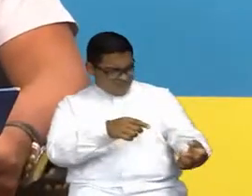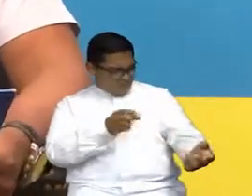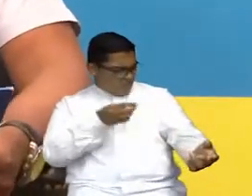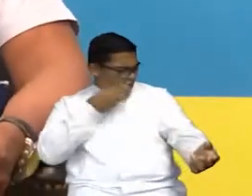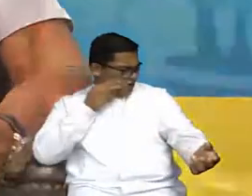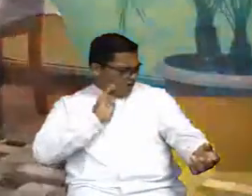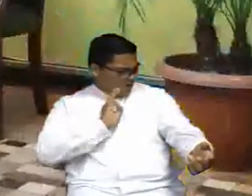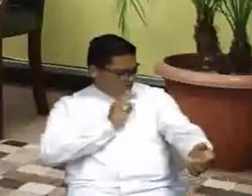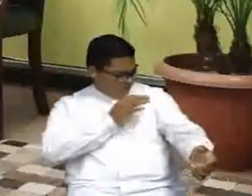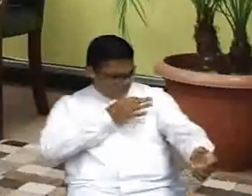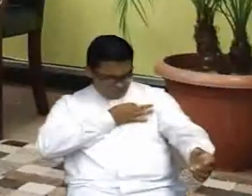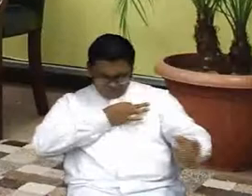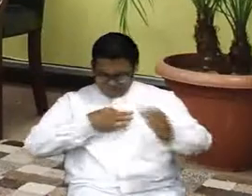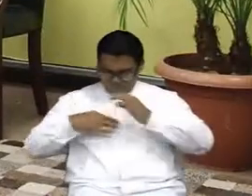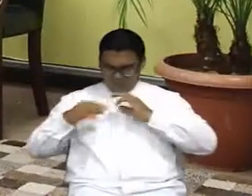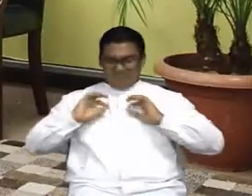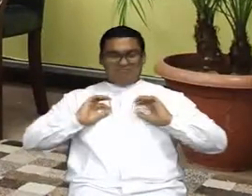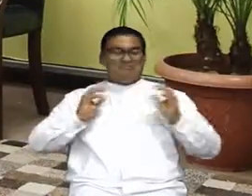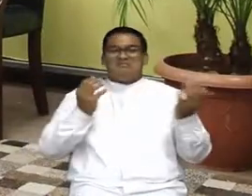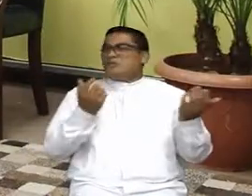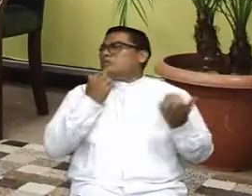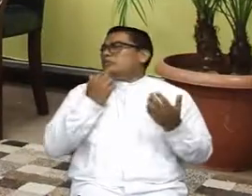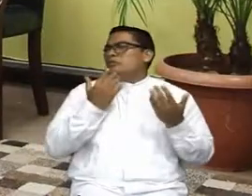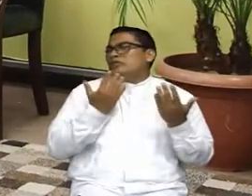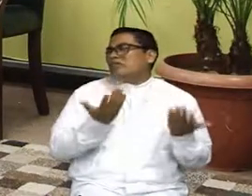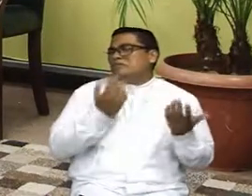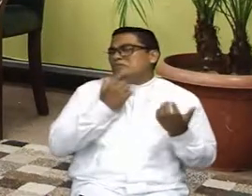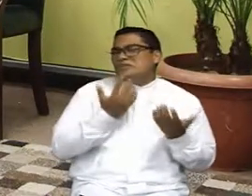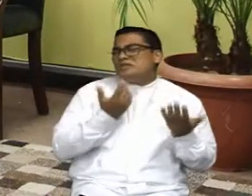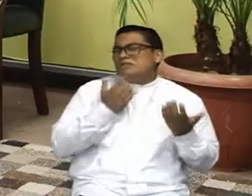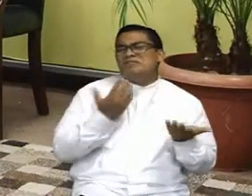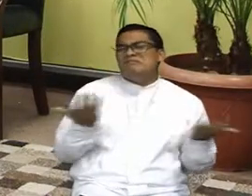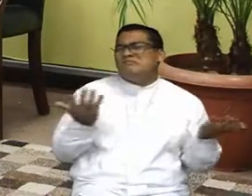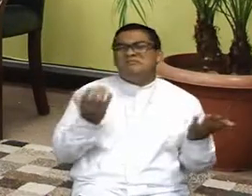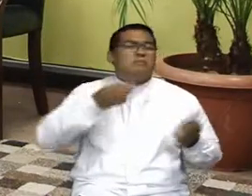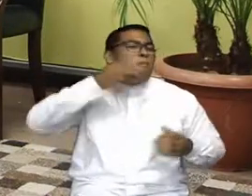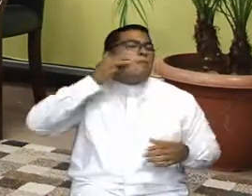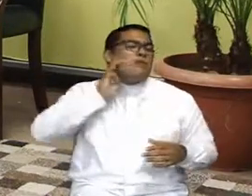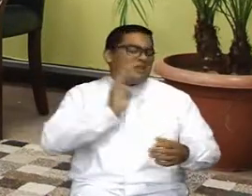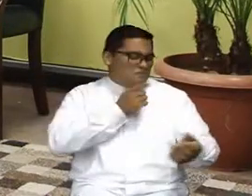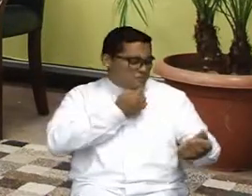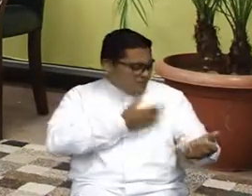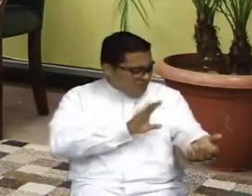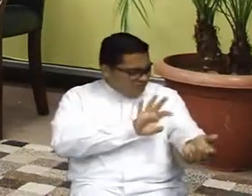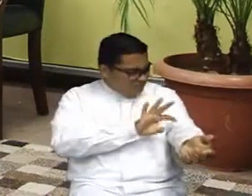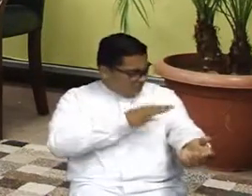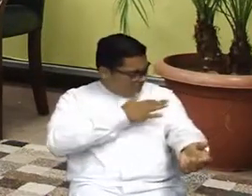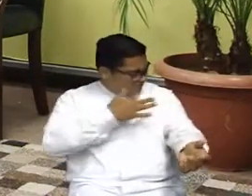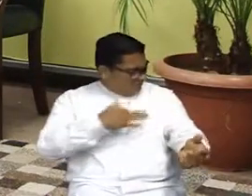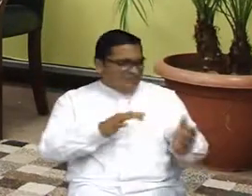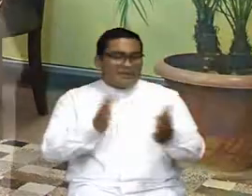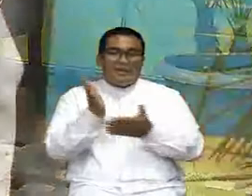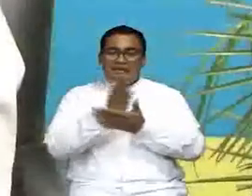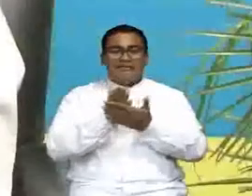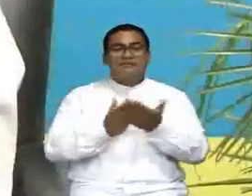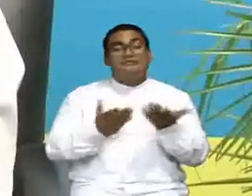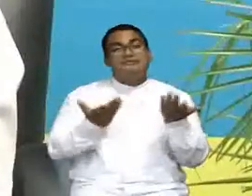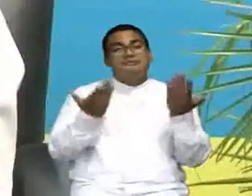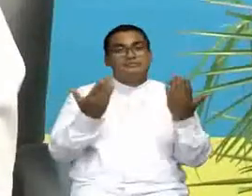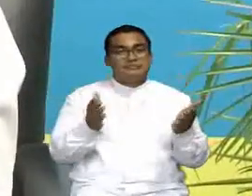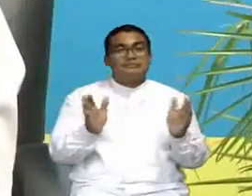como moradito, corre. Sí. ¿Tiene alguna razón este tipo de moretones, doctora? Sí, bueno, realmente pues es un tema